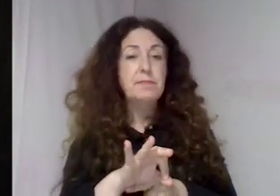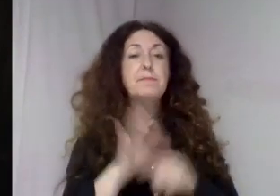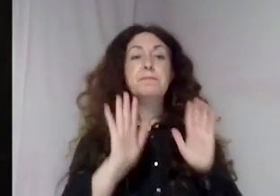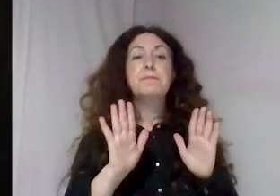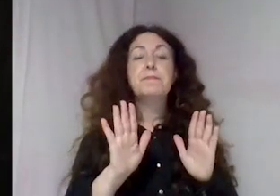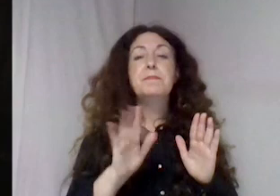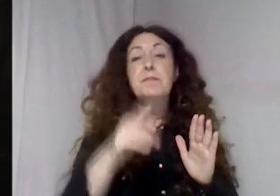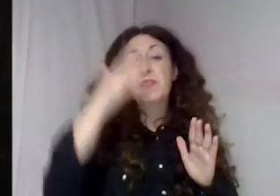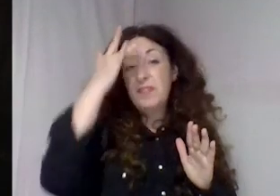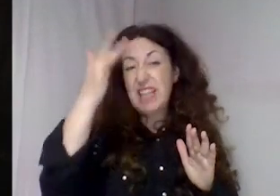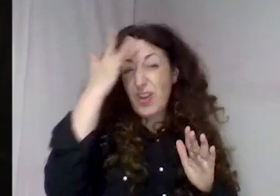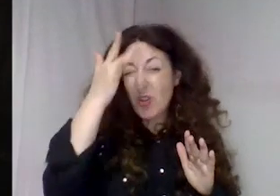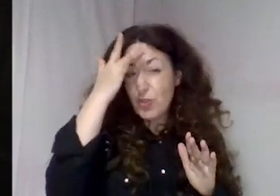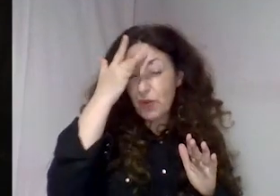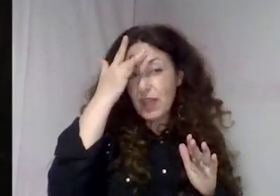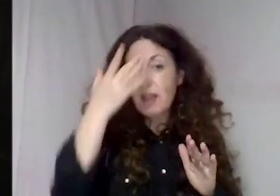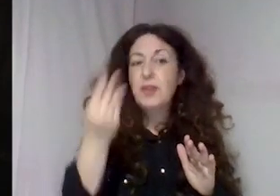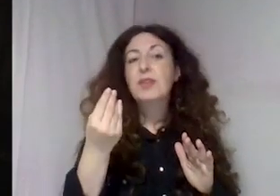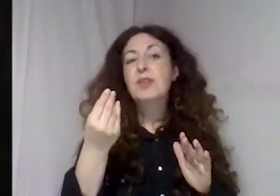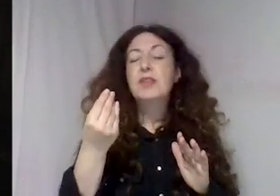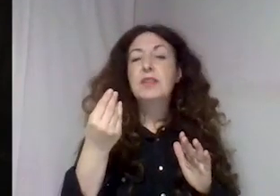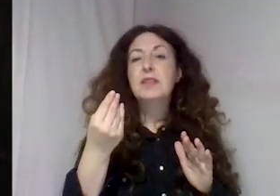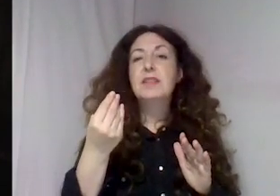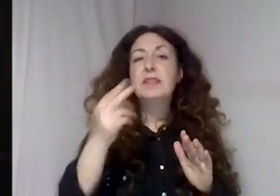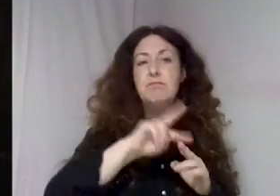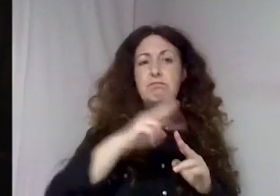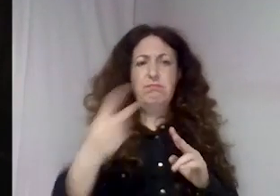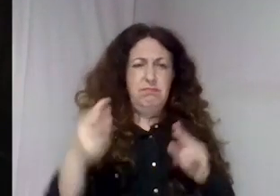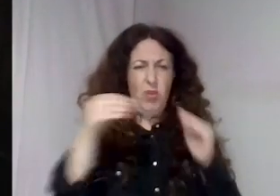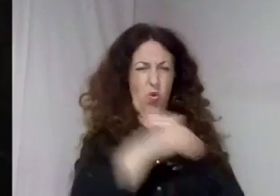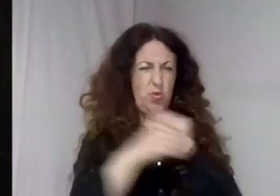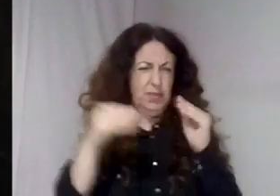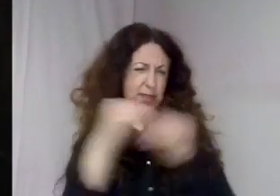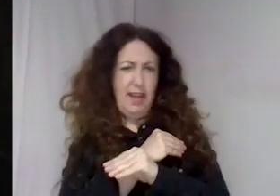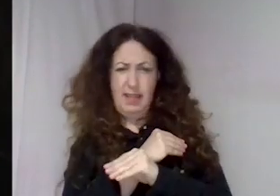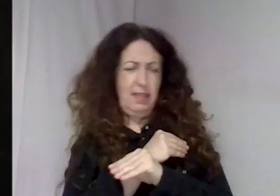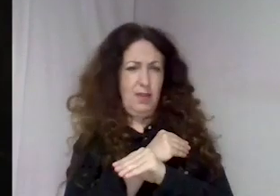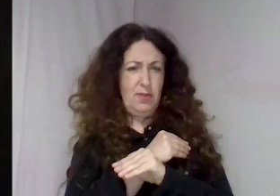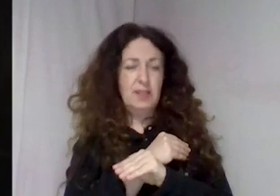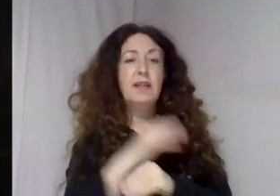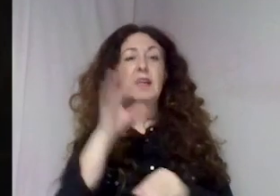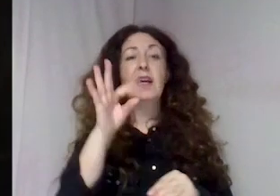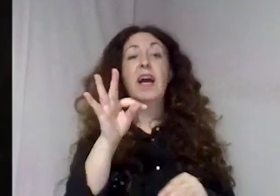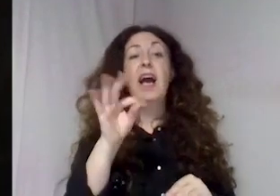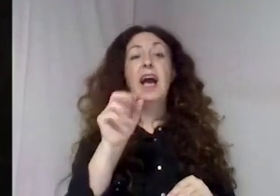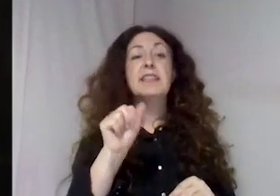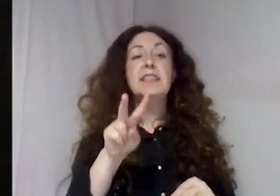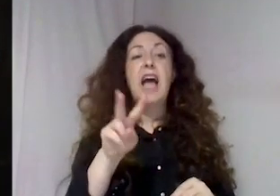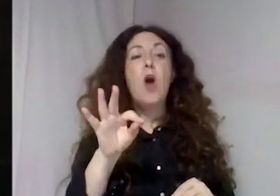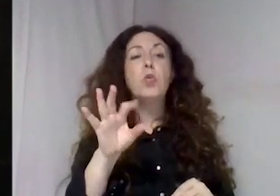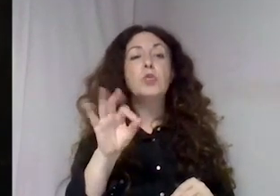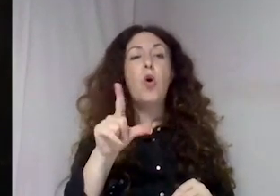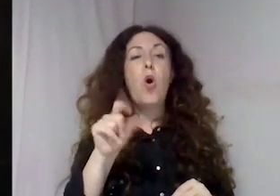es decir, que en fin está planteada para la última sesión que en fin abordará Rafael